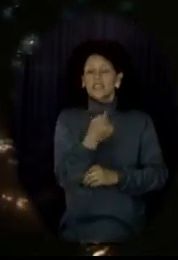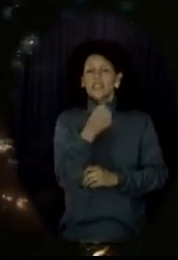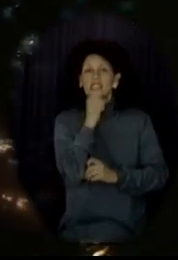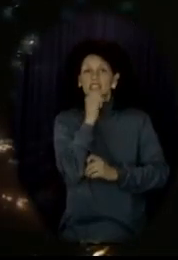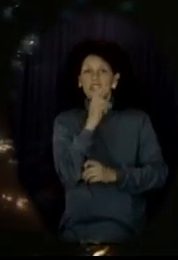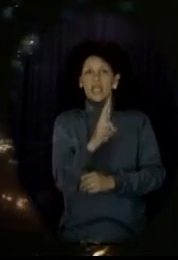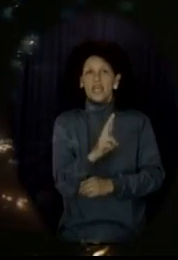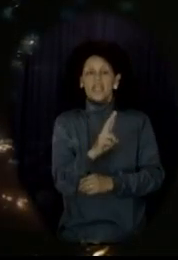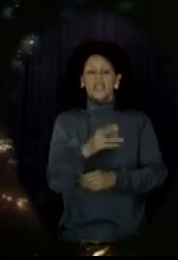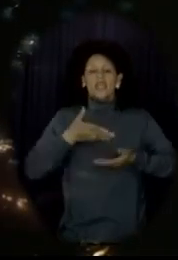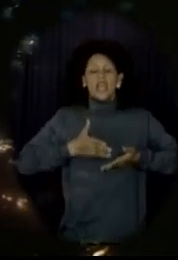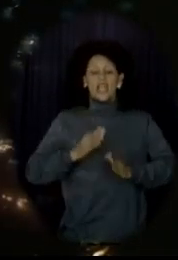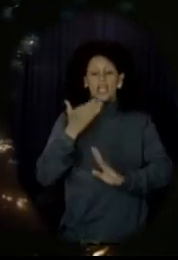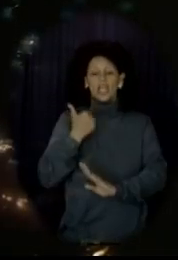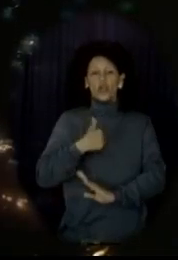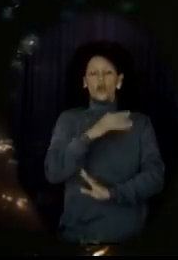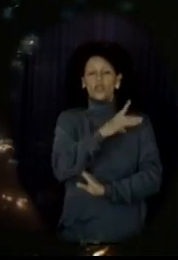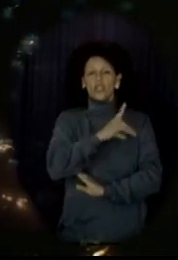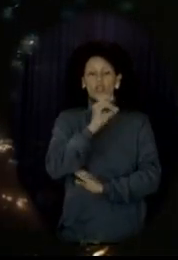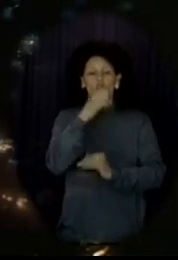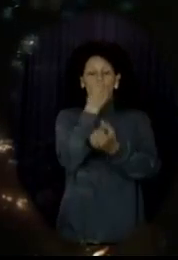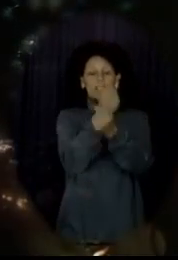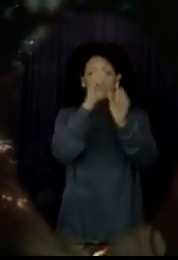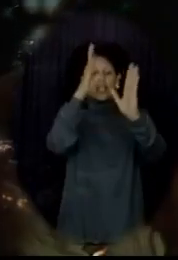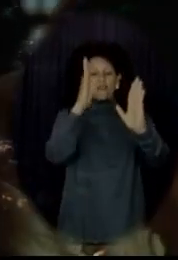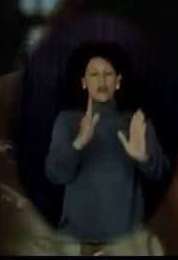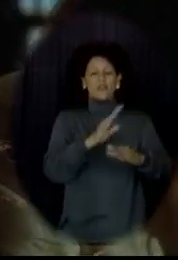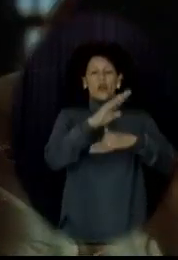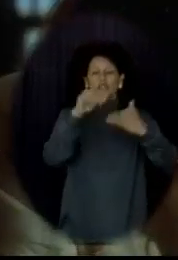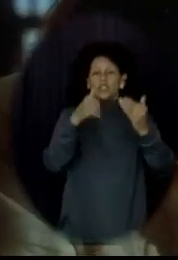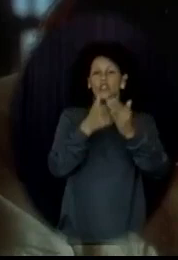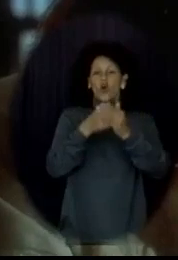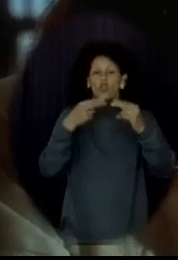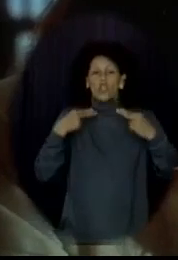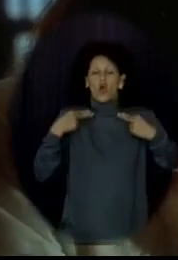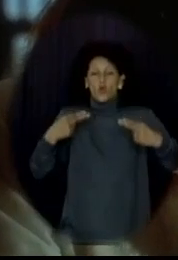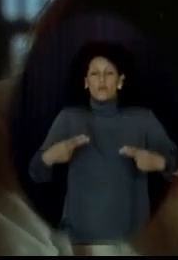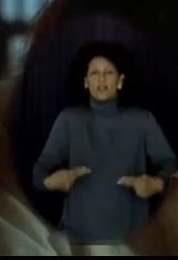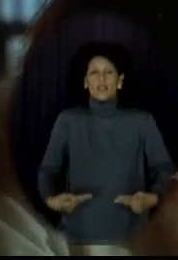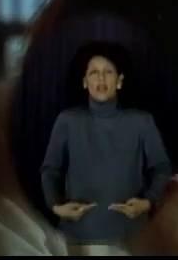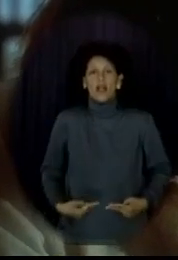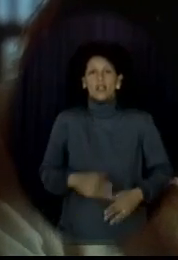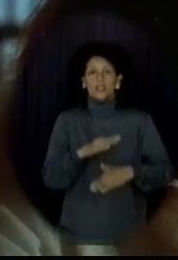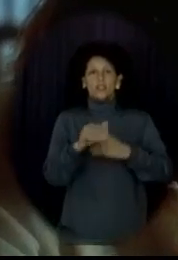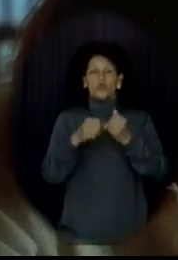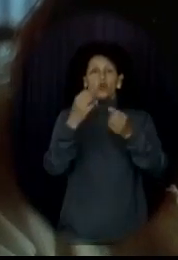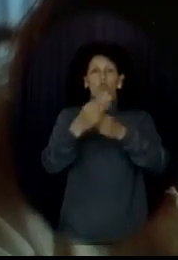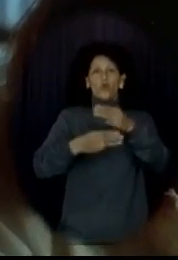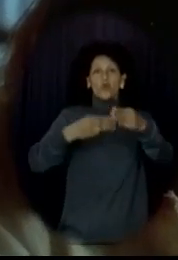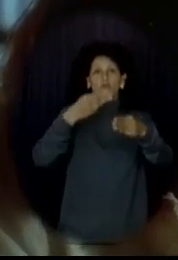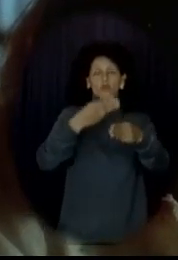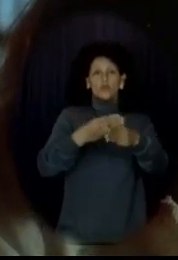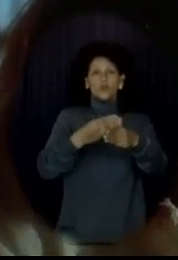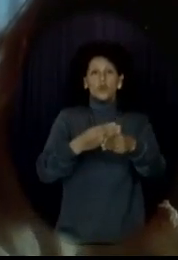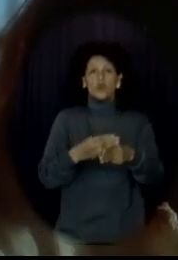proclamó ser: el Hijo de Dios, el Salvador de toda la humanidad.